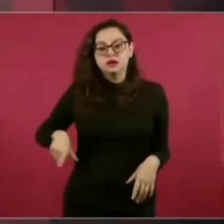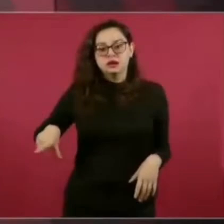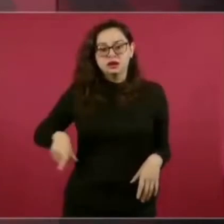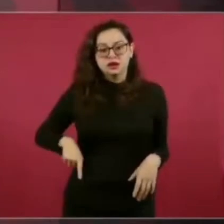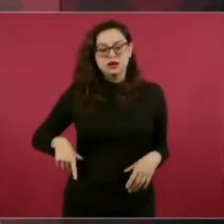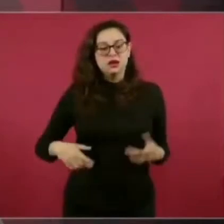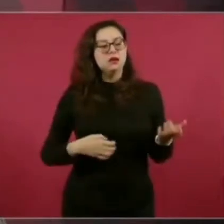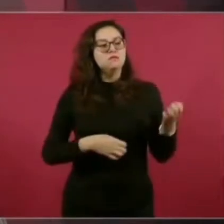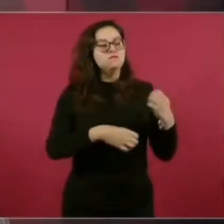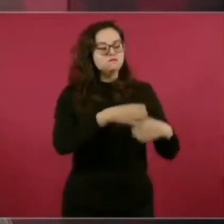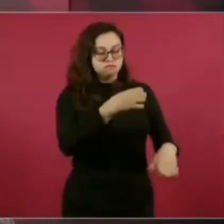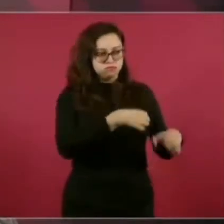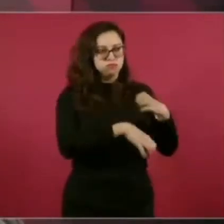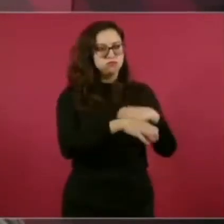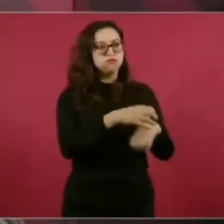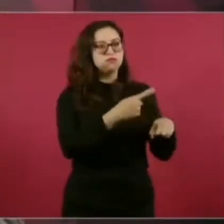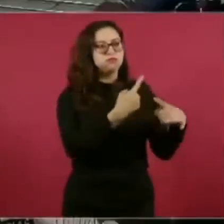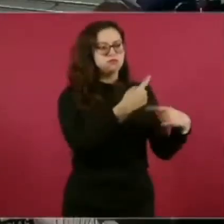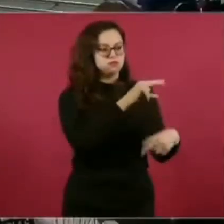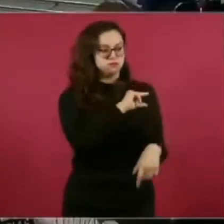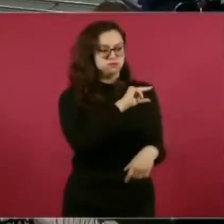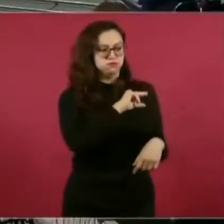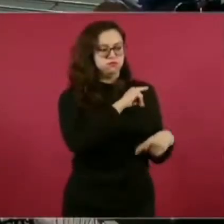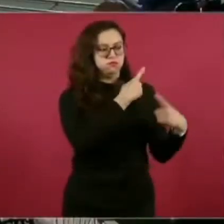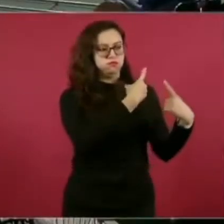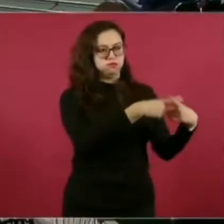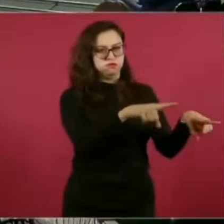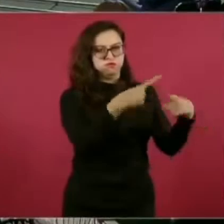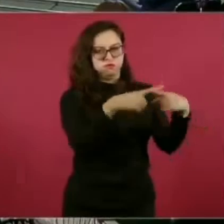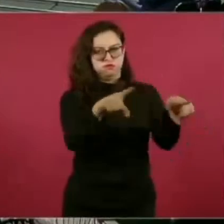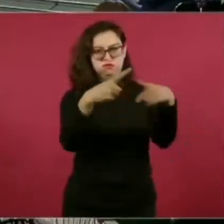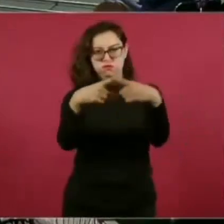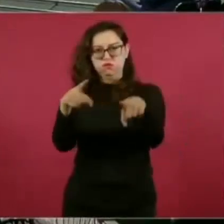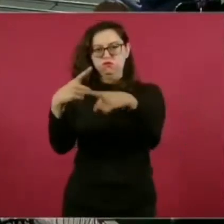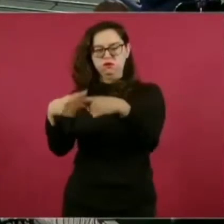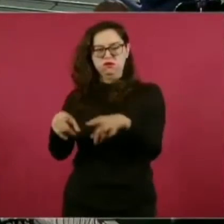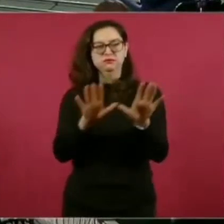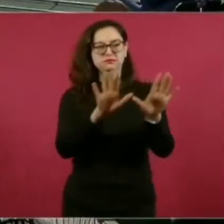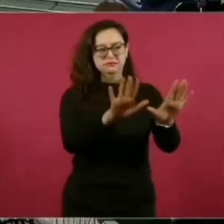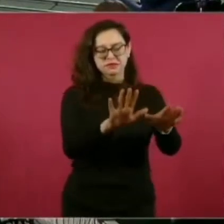anteriores? A los que no nos quieren, a los